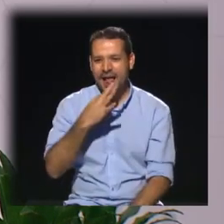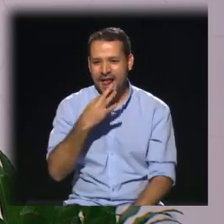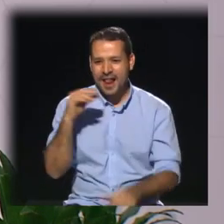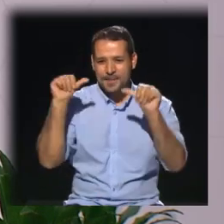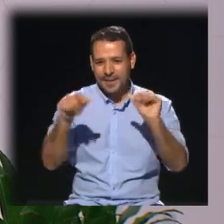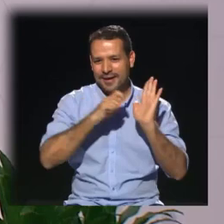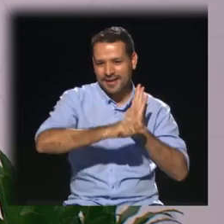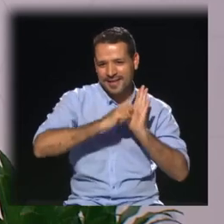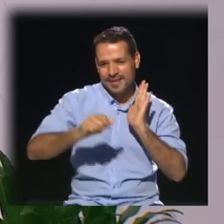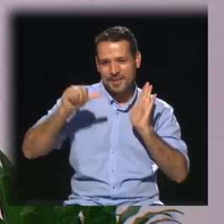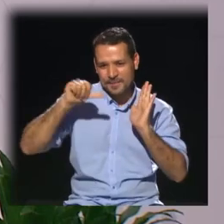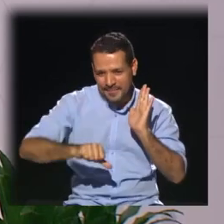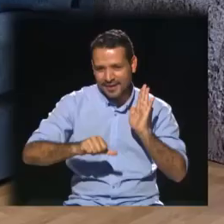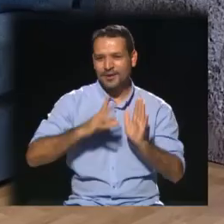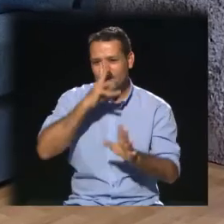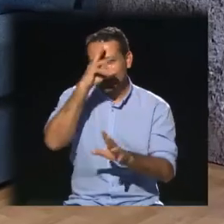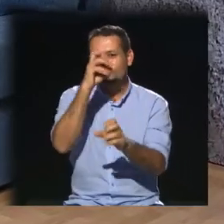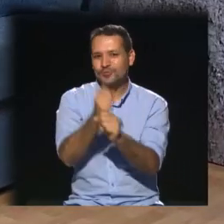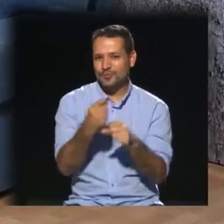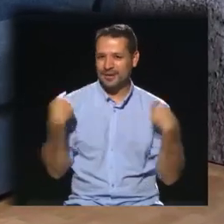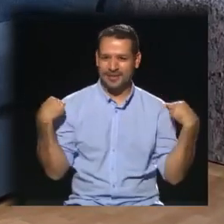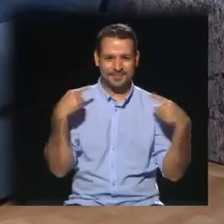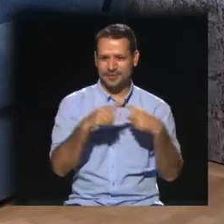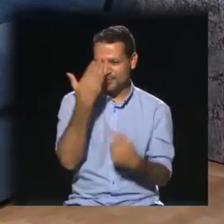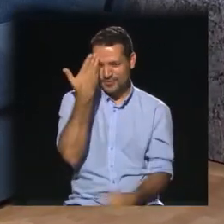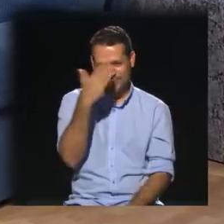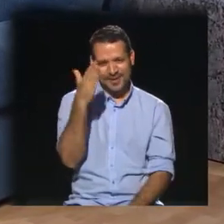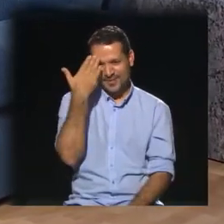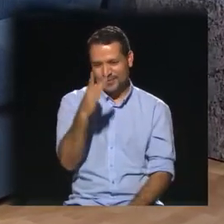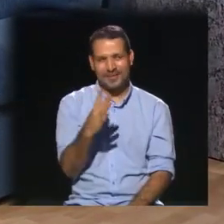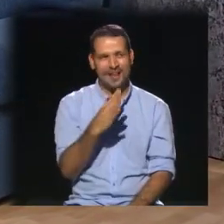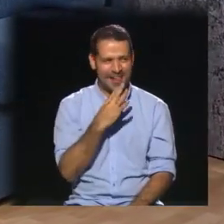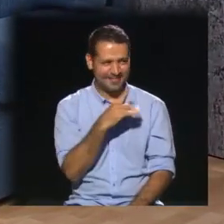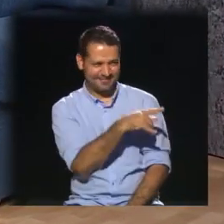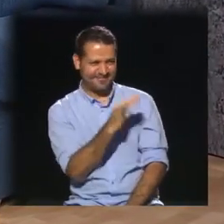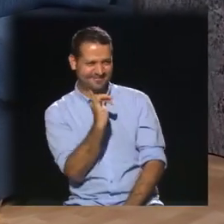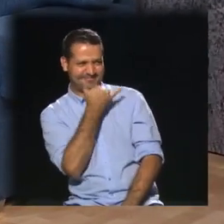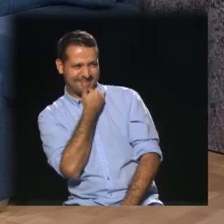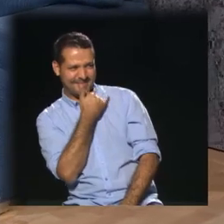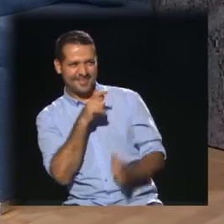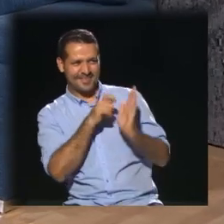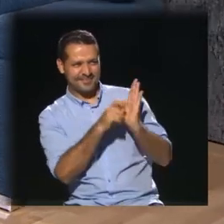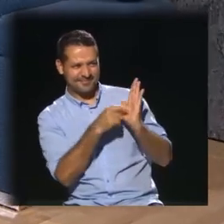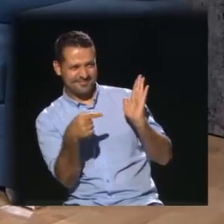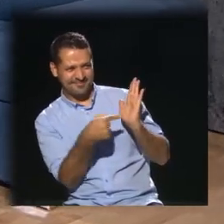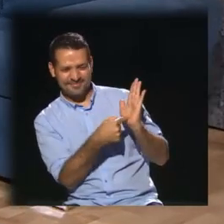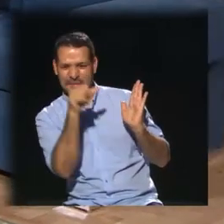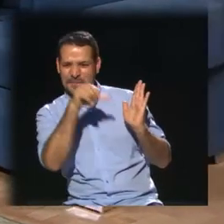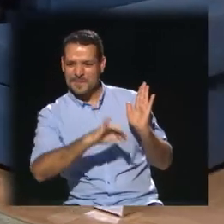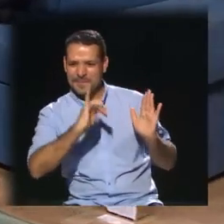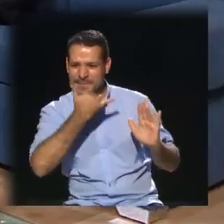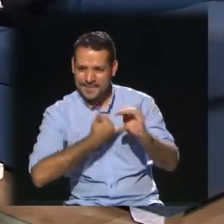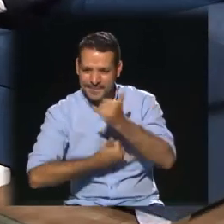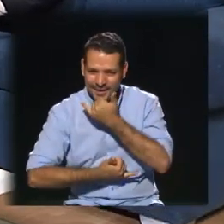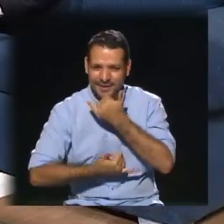frecuencia realmente. David. No sé si es como el costumbrismo, que a veces caemos en la informalidad, también son como